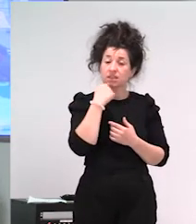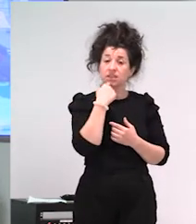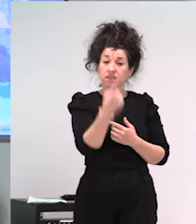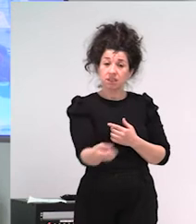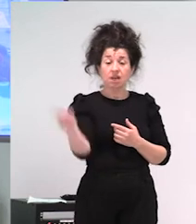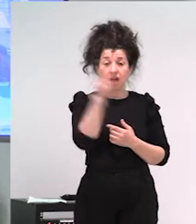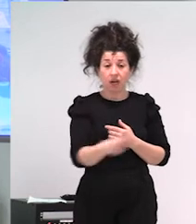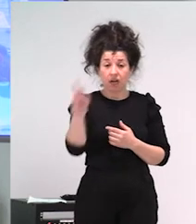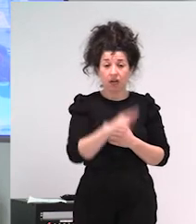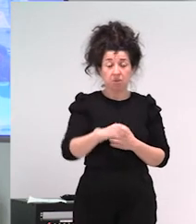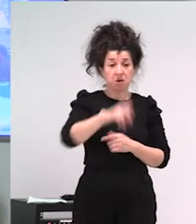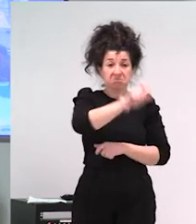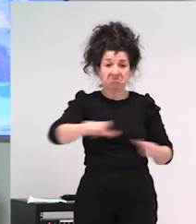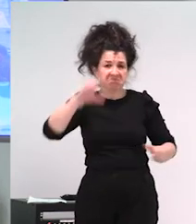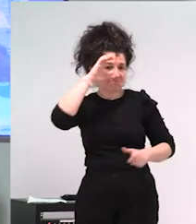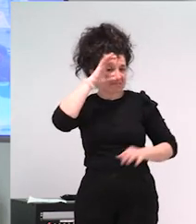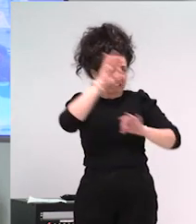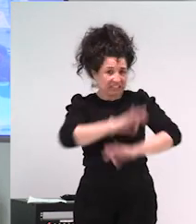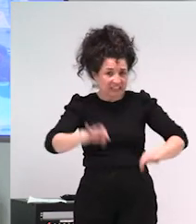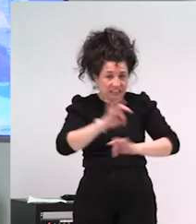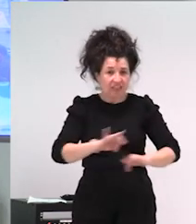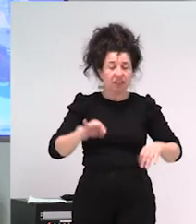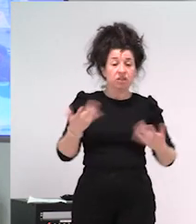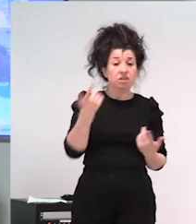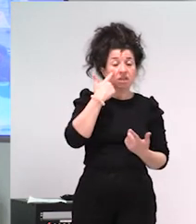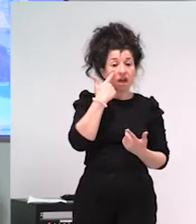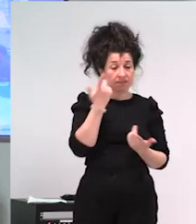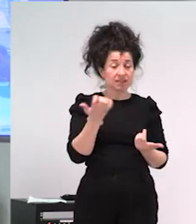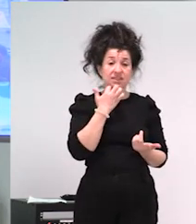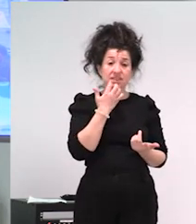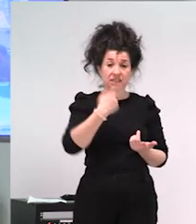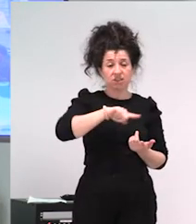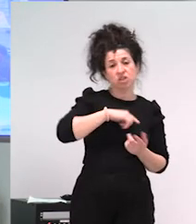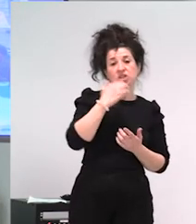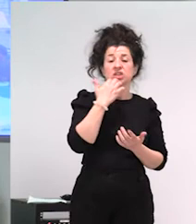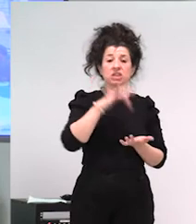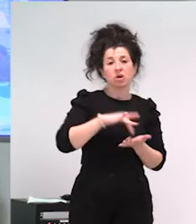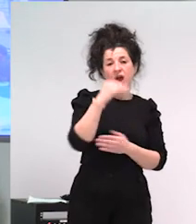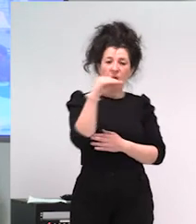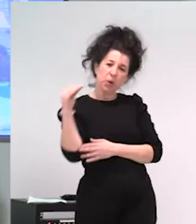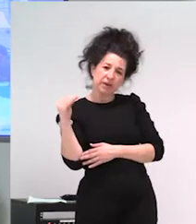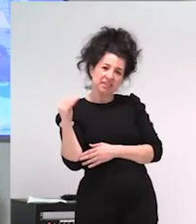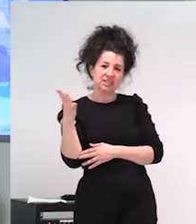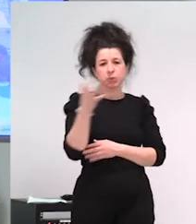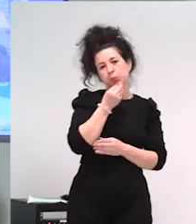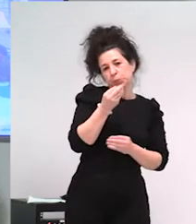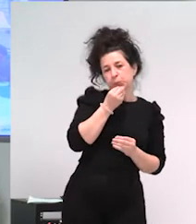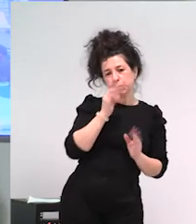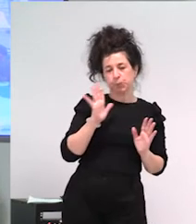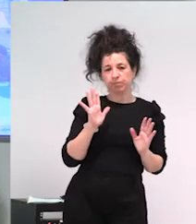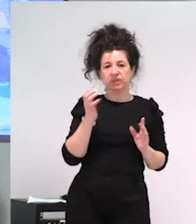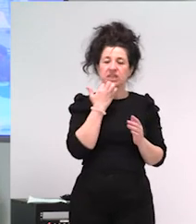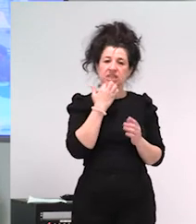está escuchando. Y esta necesidad de, a ver si somos jóvenes, si somos cookies, si hacemos otras cosas